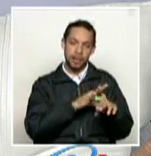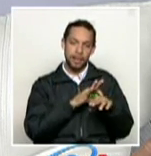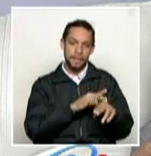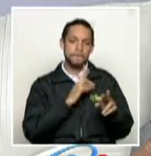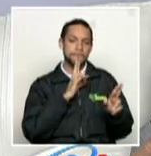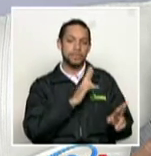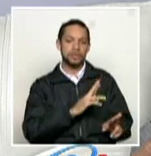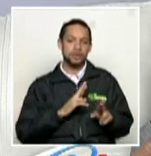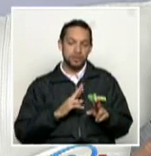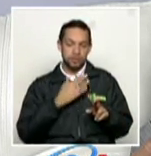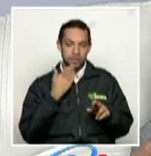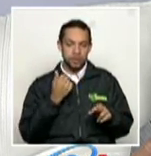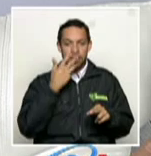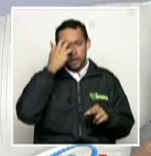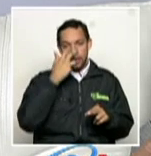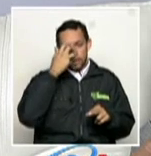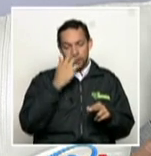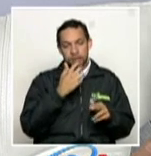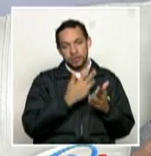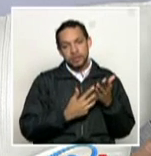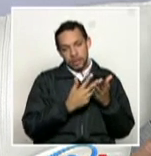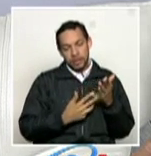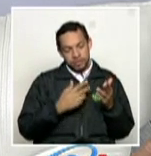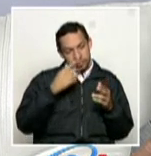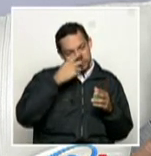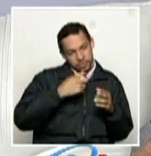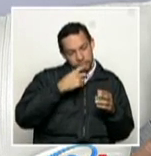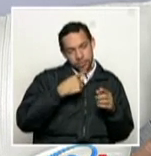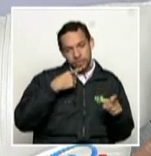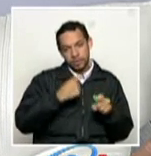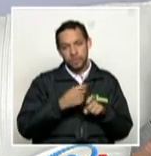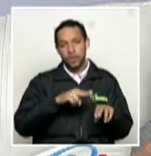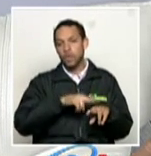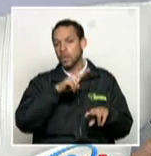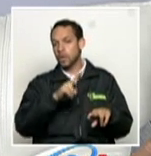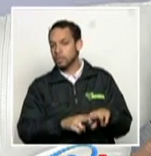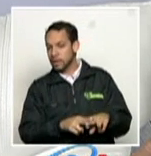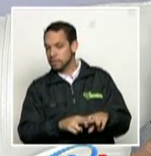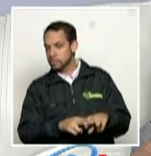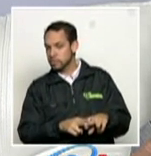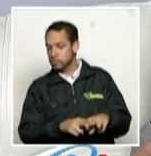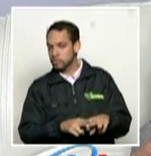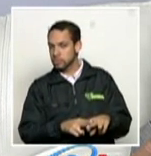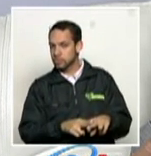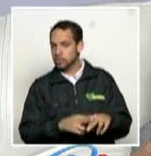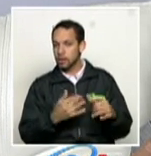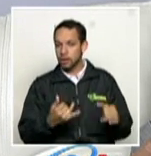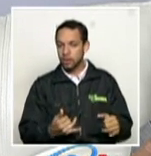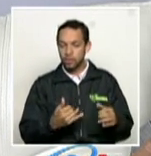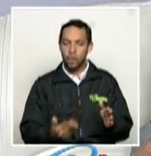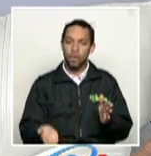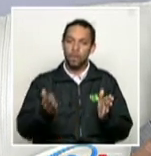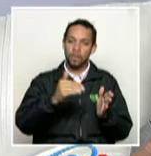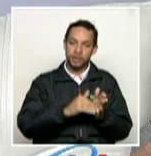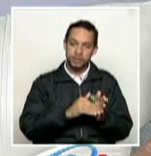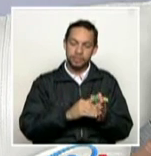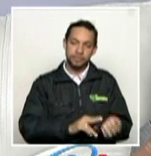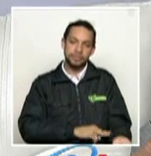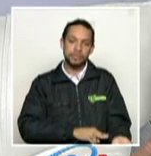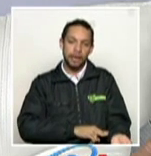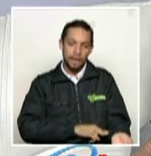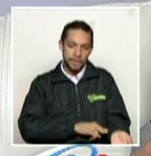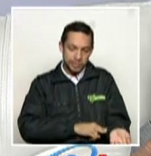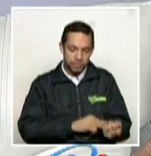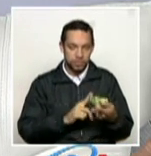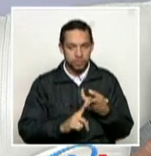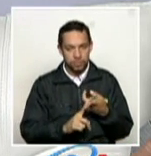fue hacer examen de la tiroides y que salió normal. Ahorita resulté con problemas de diabetes